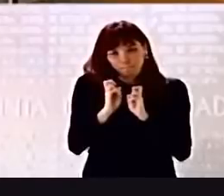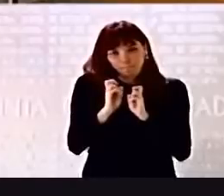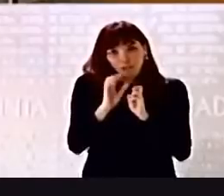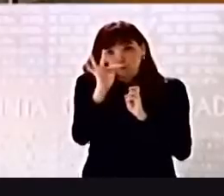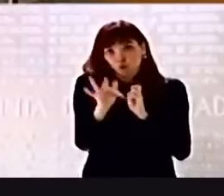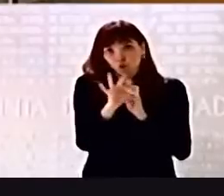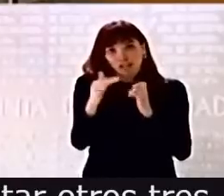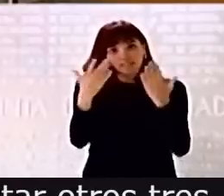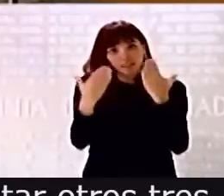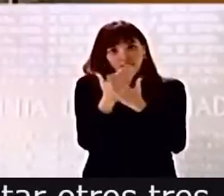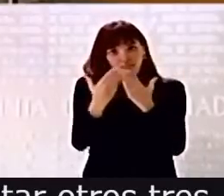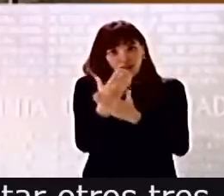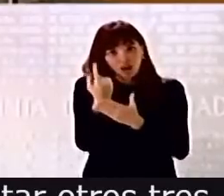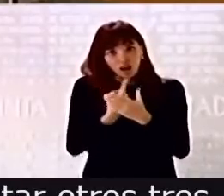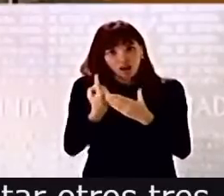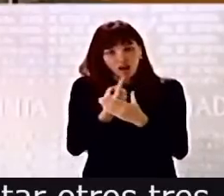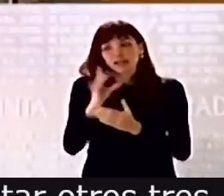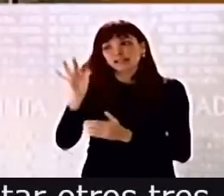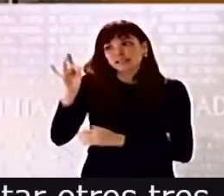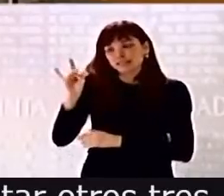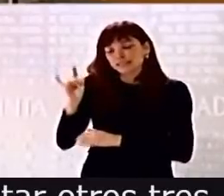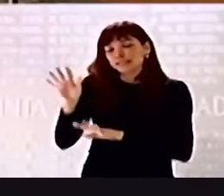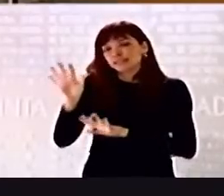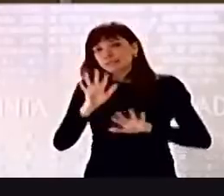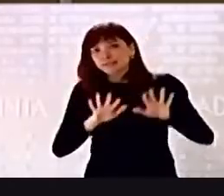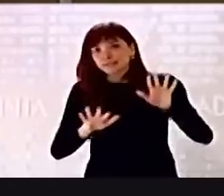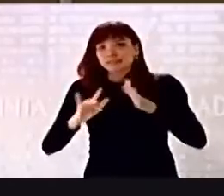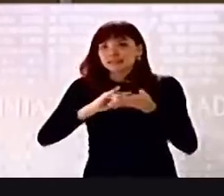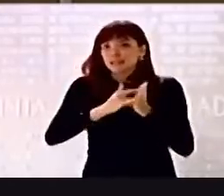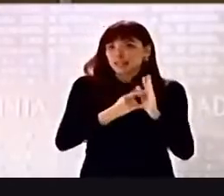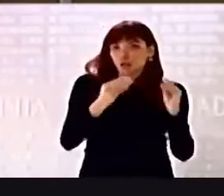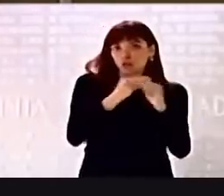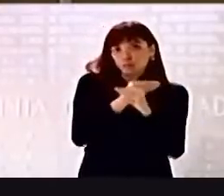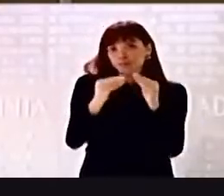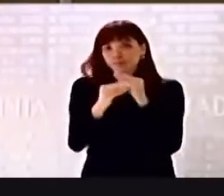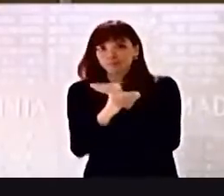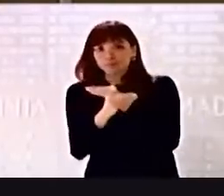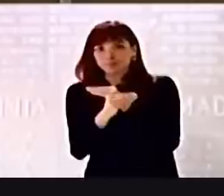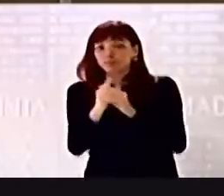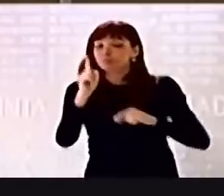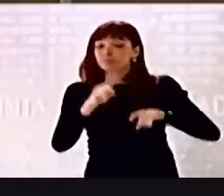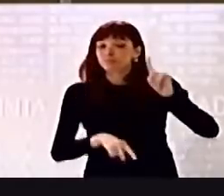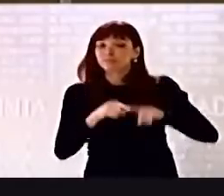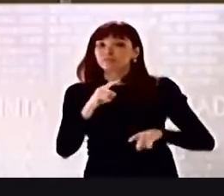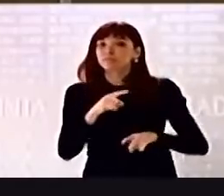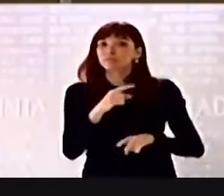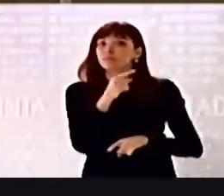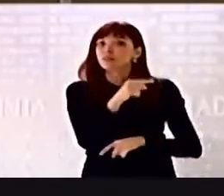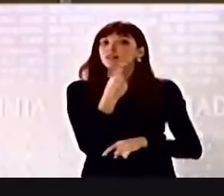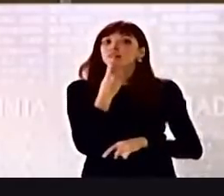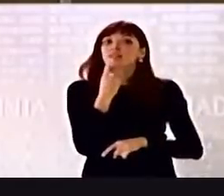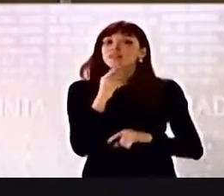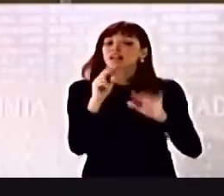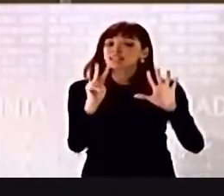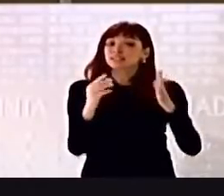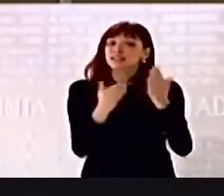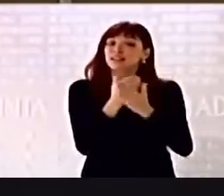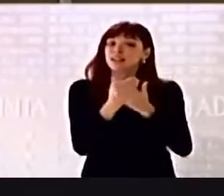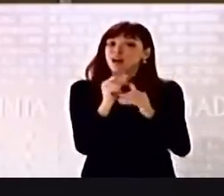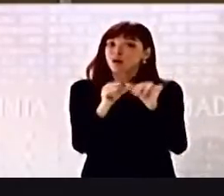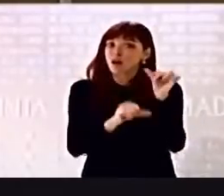aislamiento, ¿verdad? Ahí hay controversia entre los técnicos. Hay técnicos que dicen que a partir de los 7 días no pasa